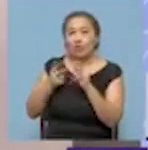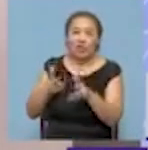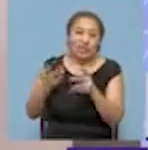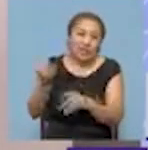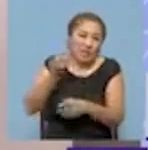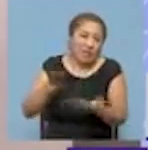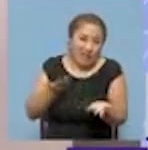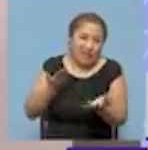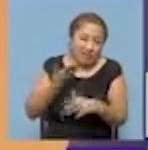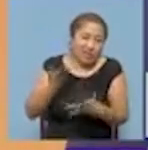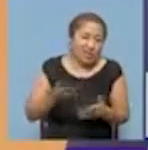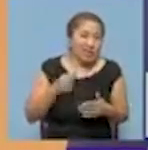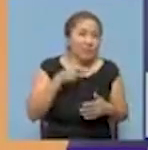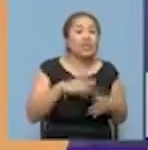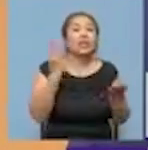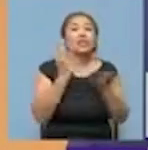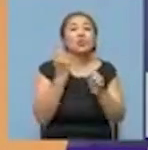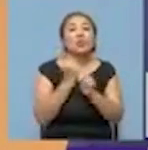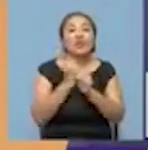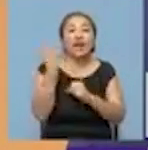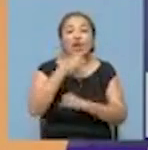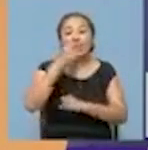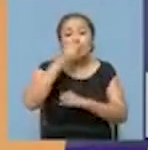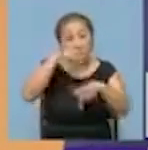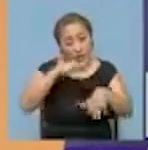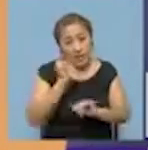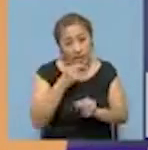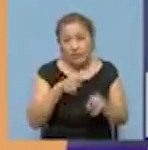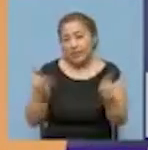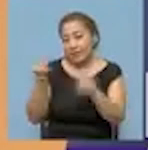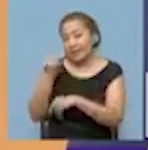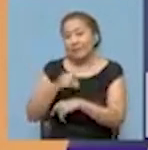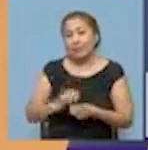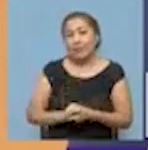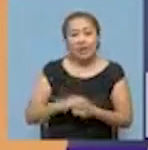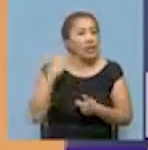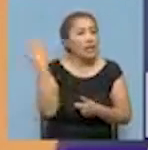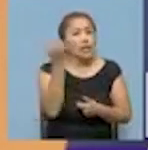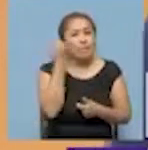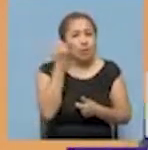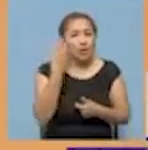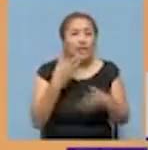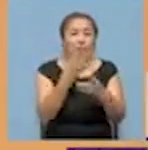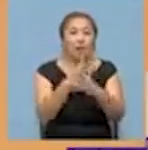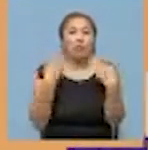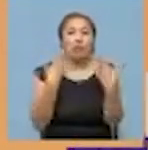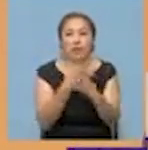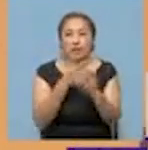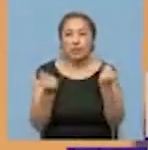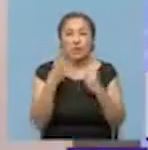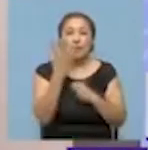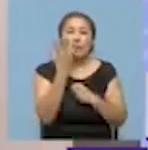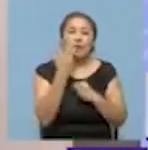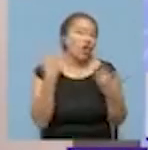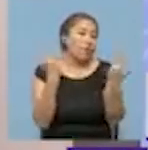a lo que se dice de eso va a tratar su charla si es importante esa para ir finalizando me quedaría